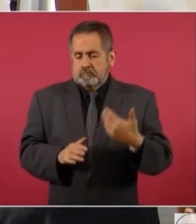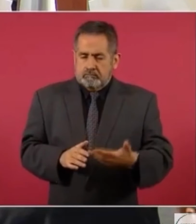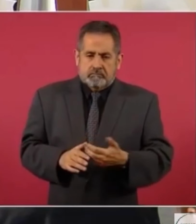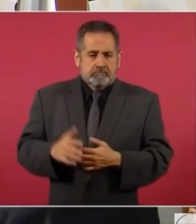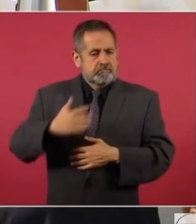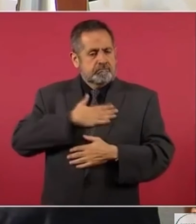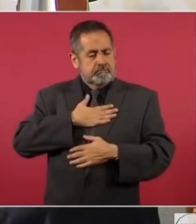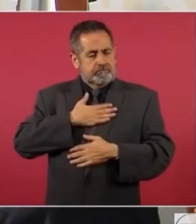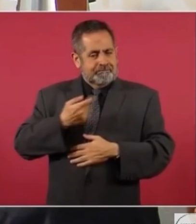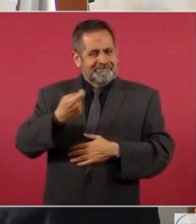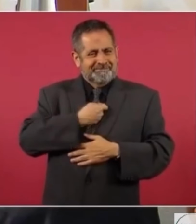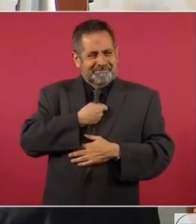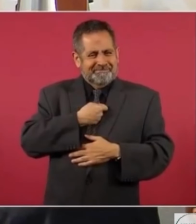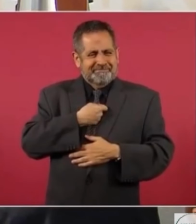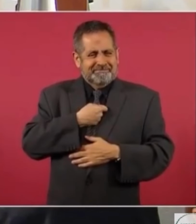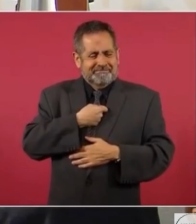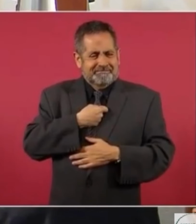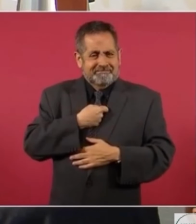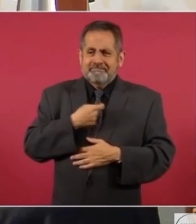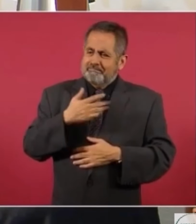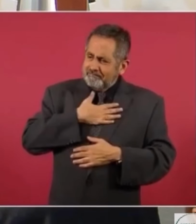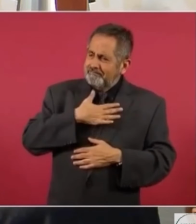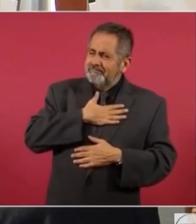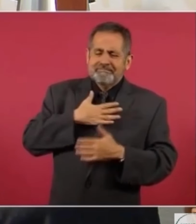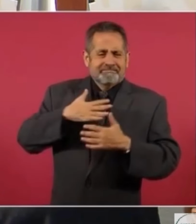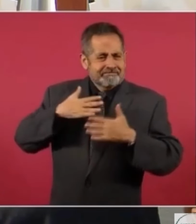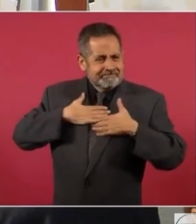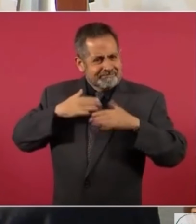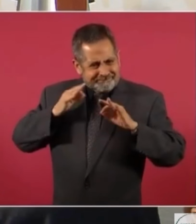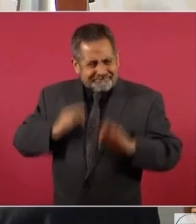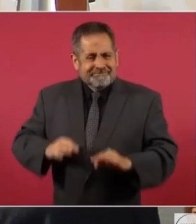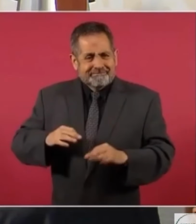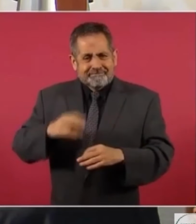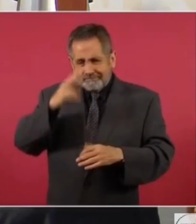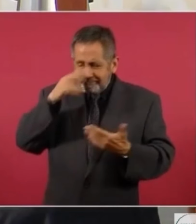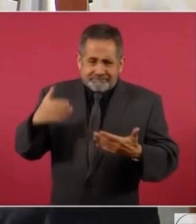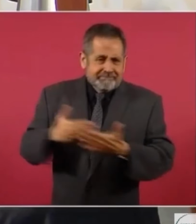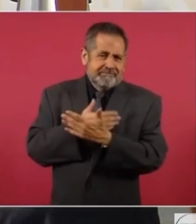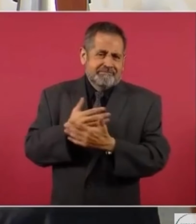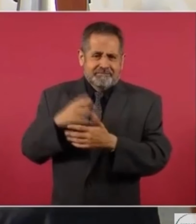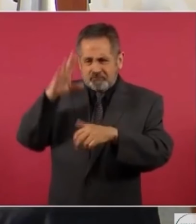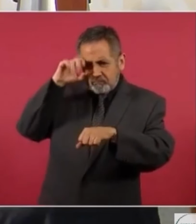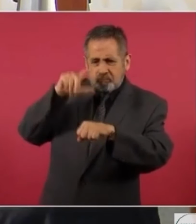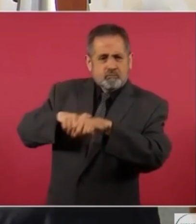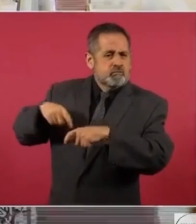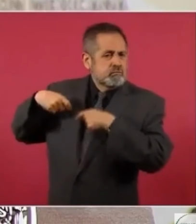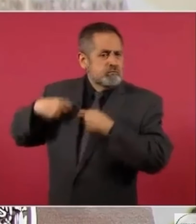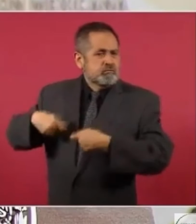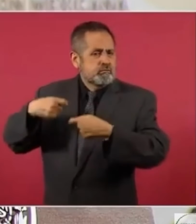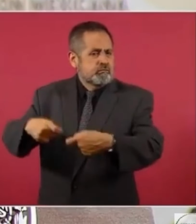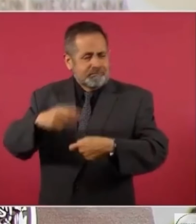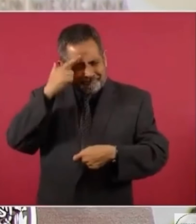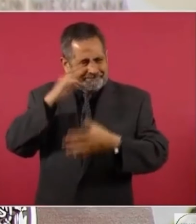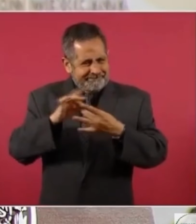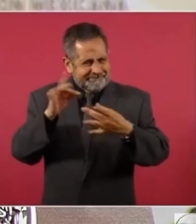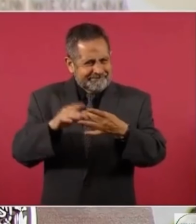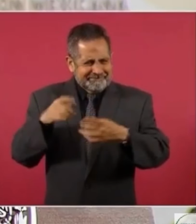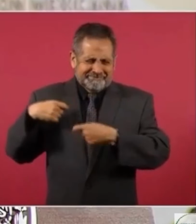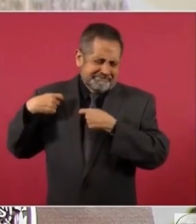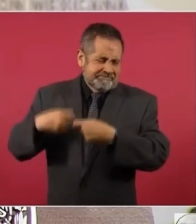fortalecer nuestra identidad, lo que hablábamos de la grandeza cultural de México.